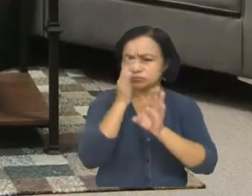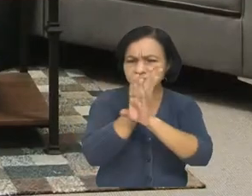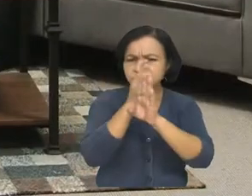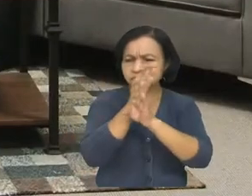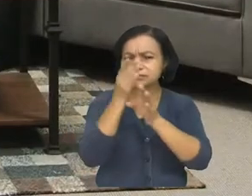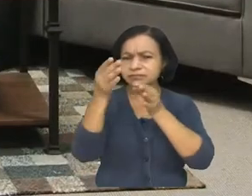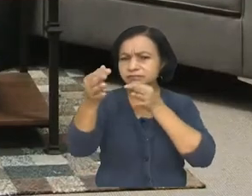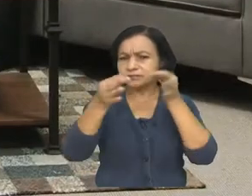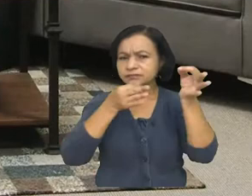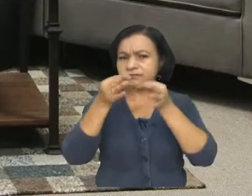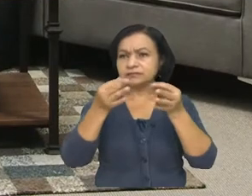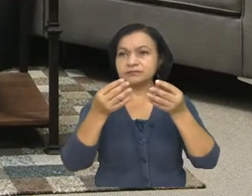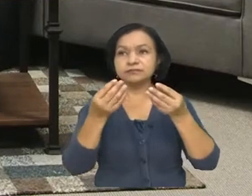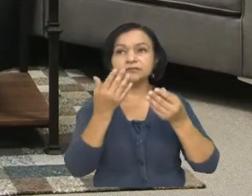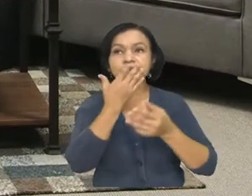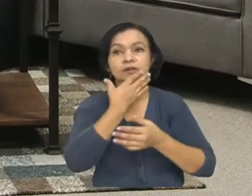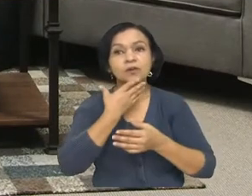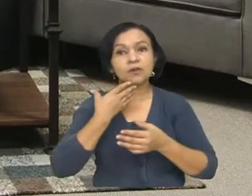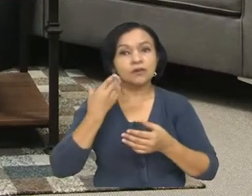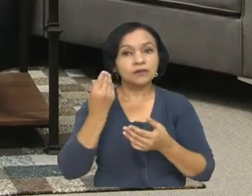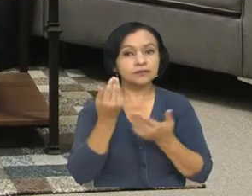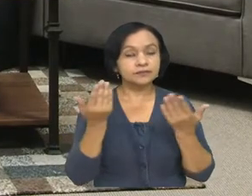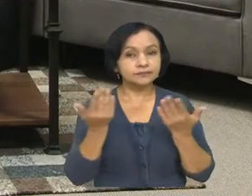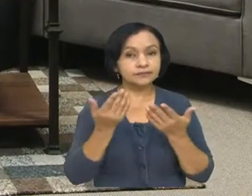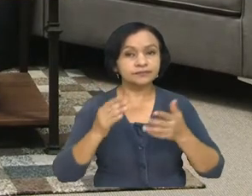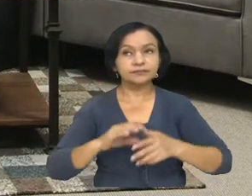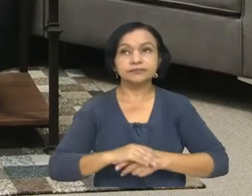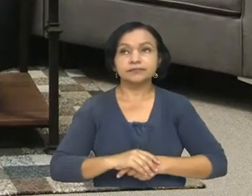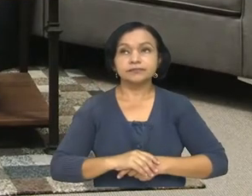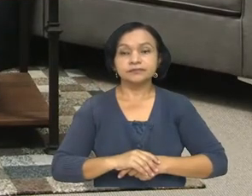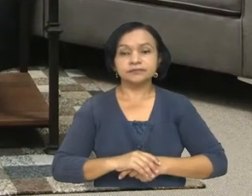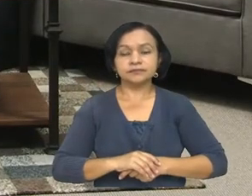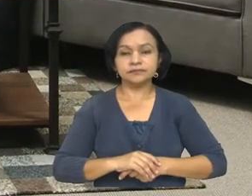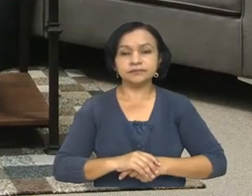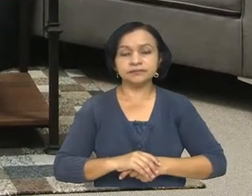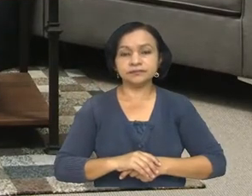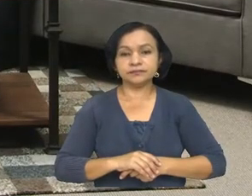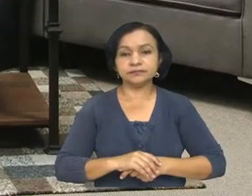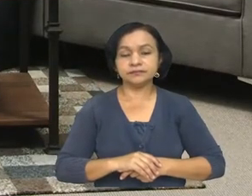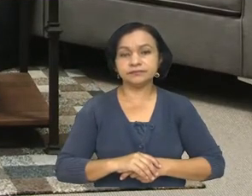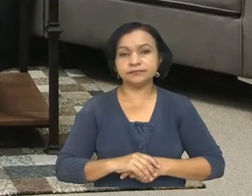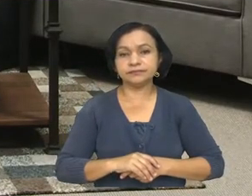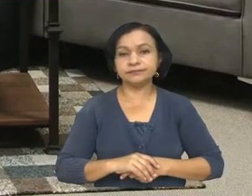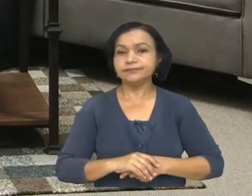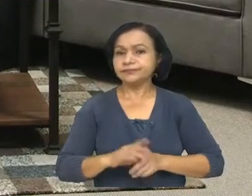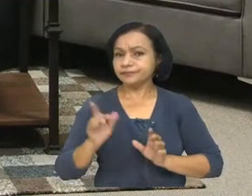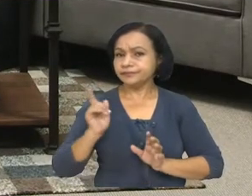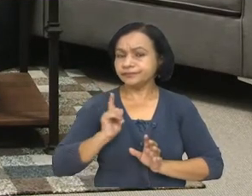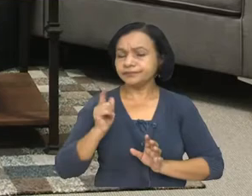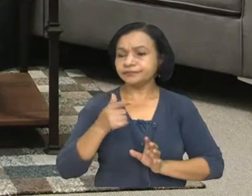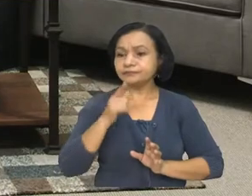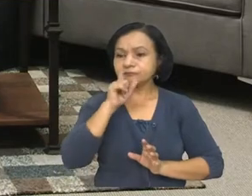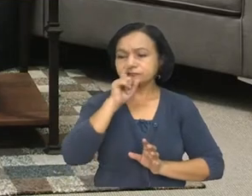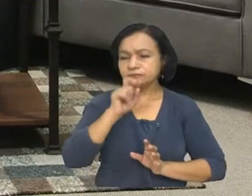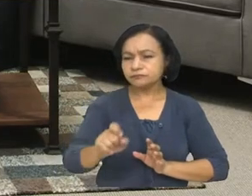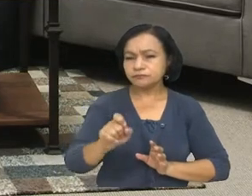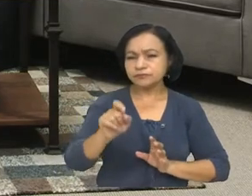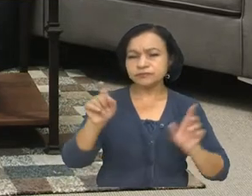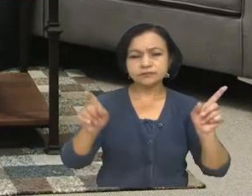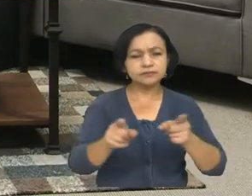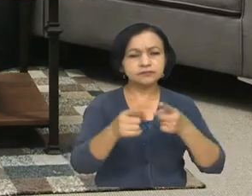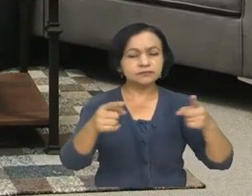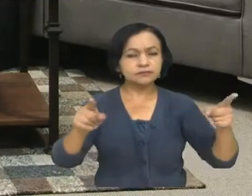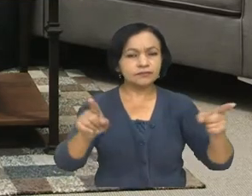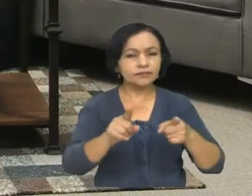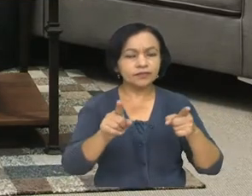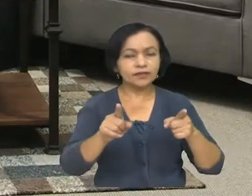me decía que era bastante joven, que estaba bastante comprometido con la música, al